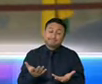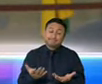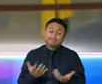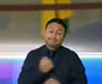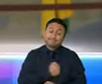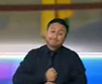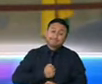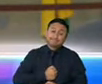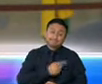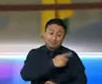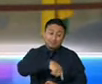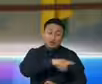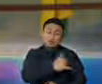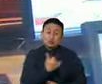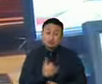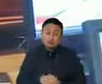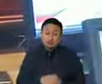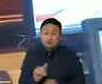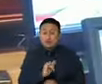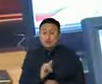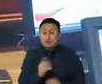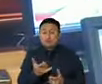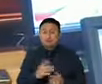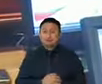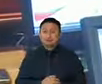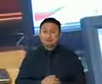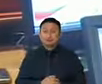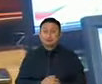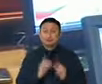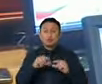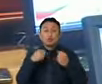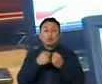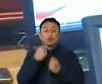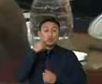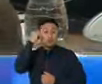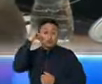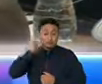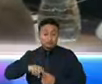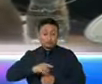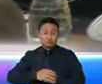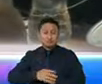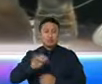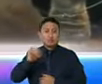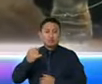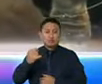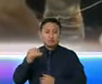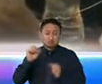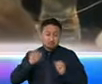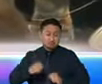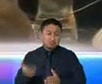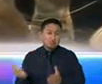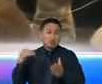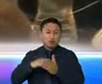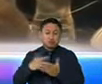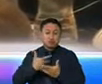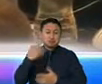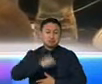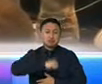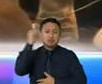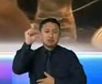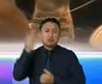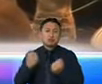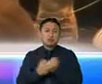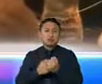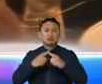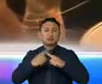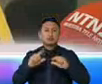Lamentablemente, muchos de ellos están salpicados. Los correístas, por su parte, no descartan que en la sesión de este jueves nuevamente obtengan un triunfo con apoyo de